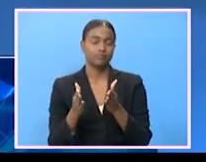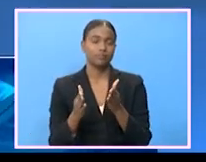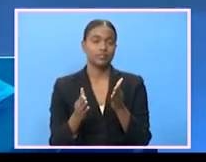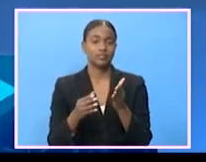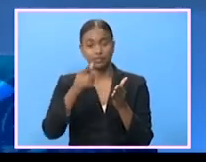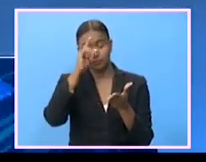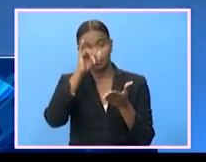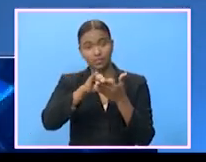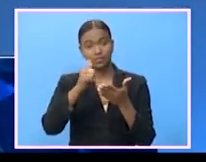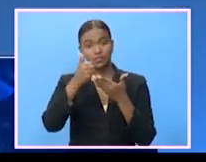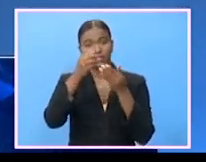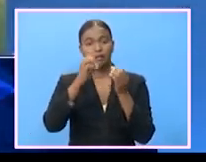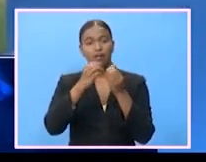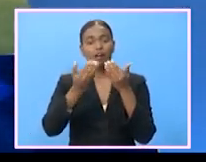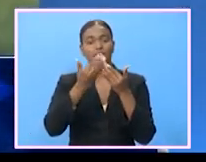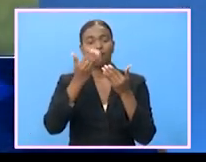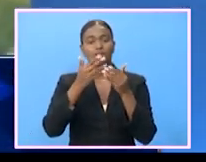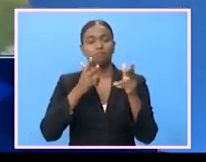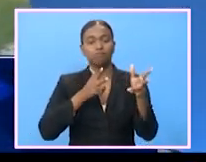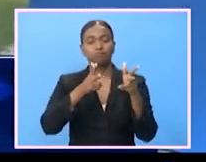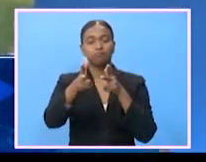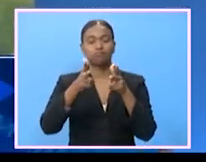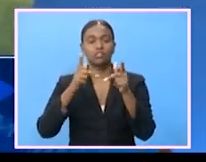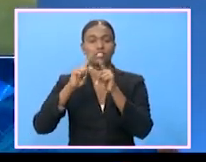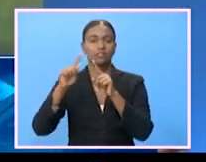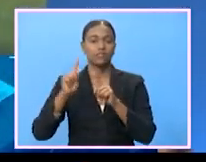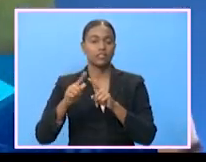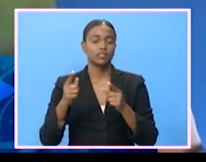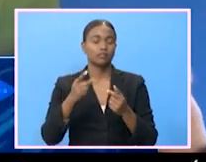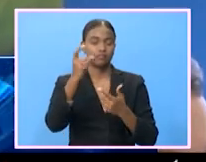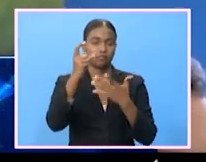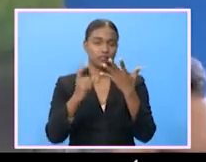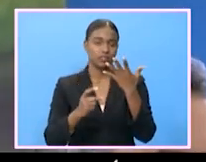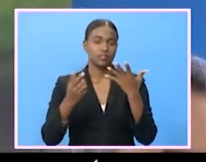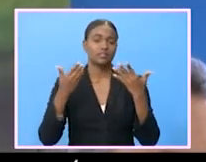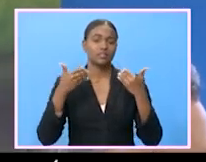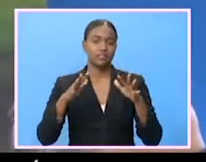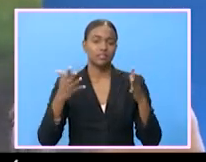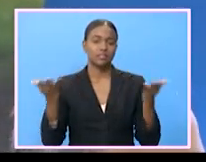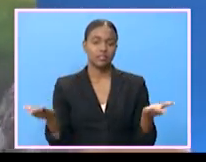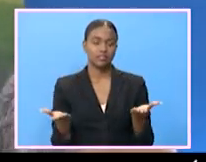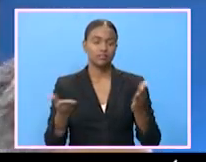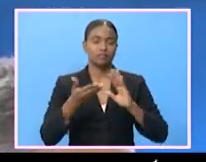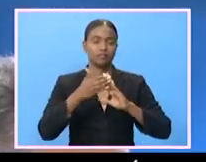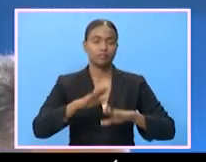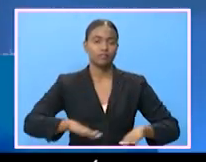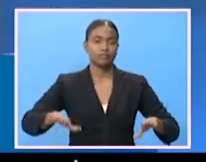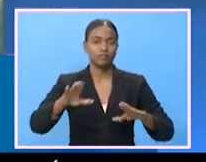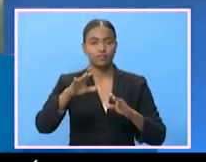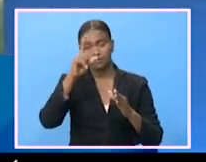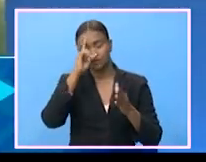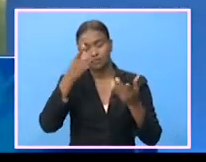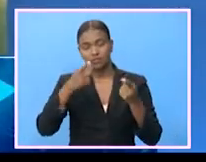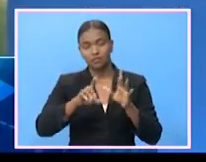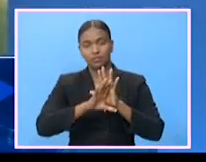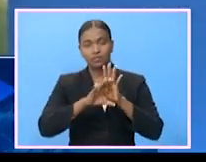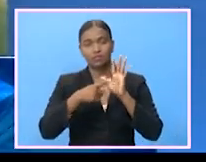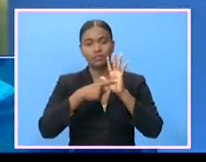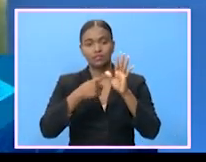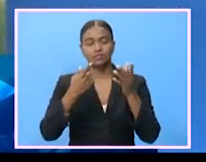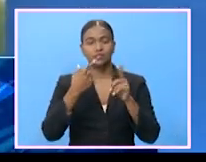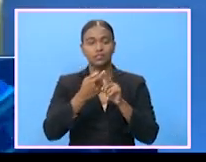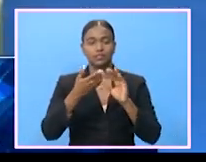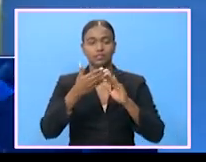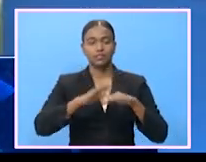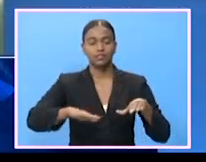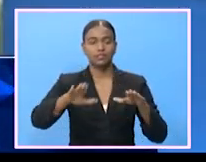que facilita el transporte de los diferentes rubros que se producen en la zona, como es el caso del Distrito